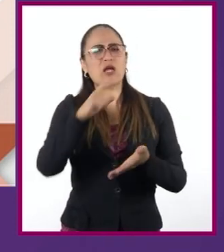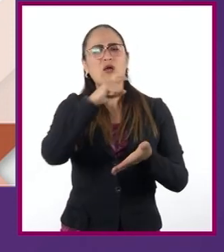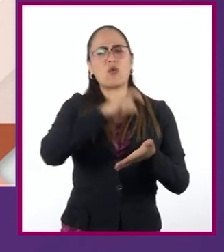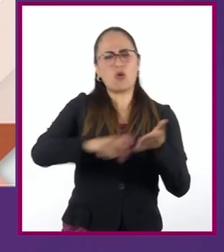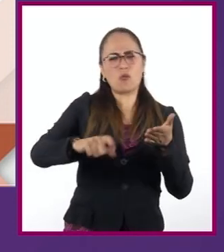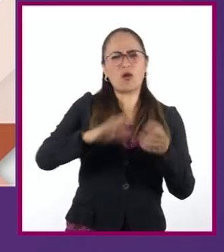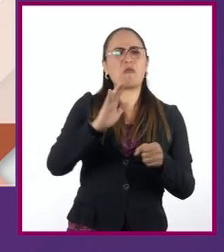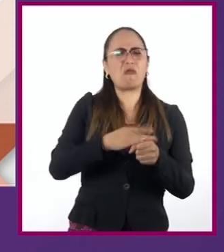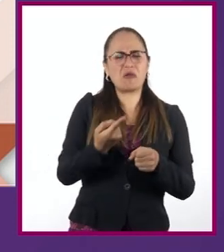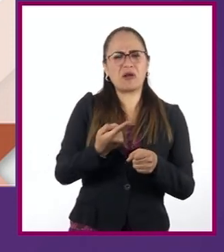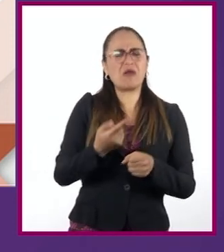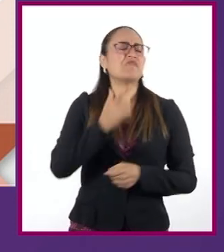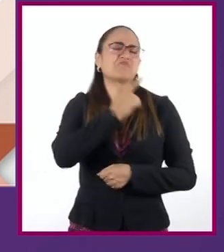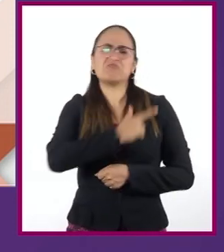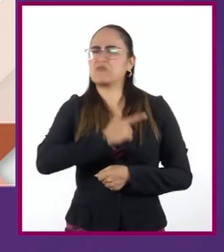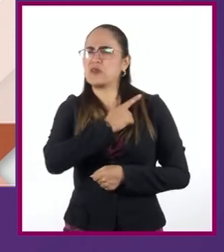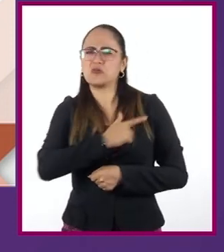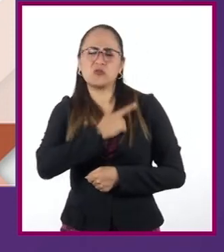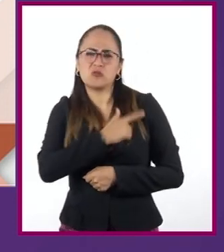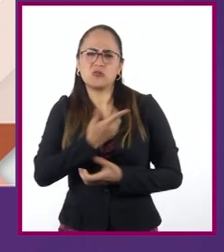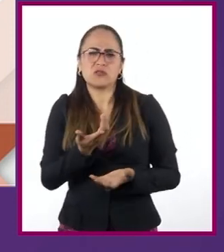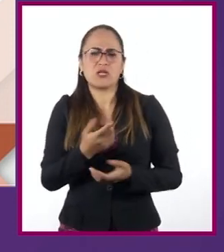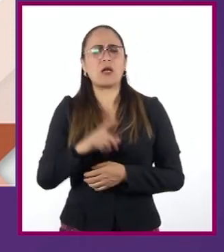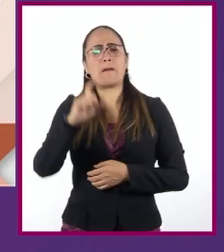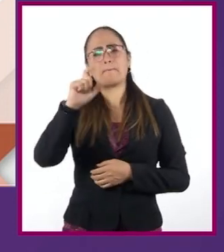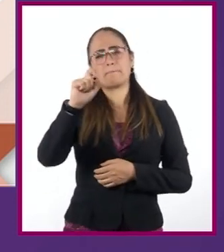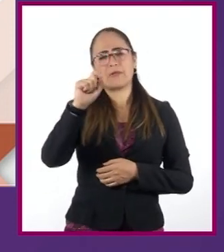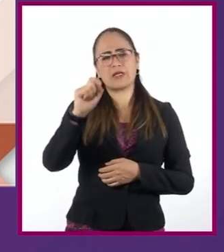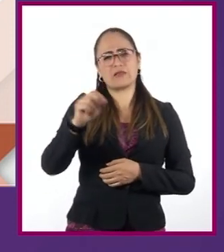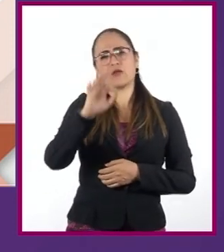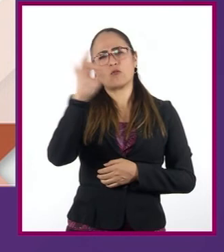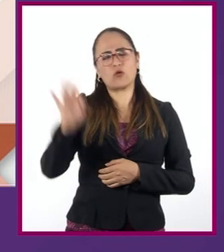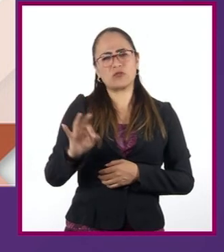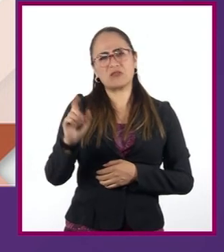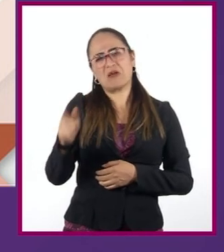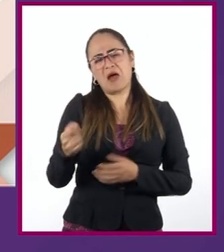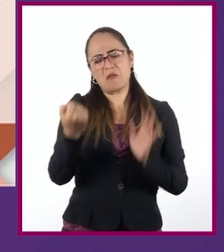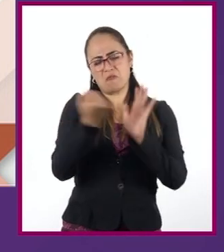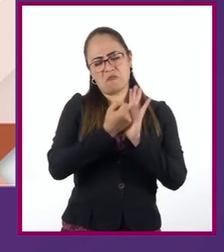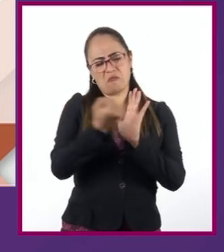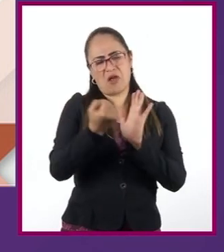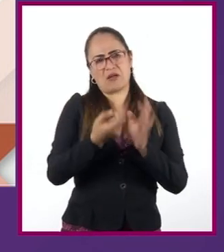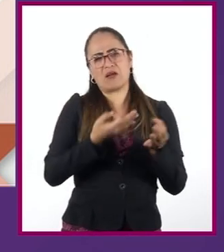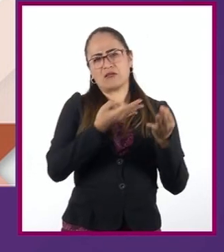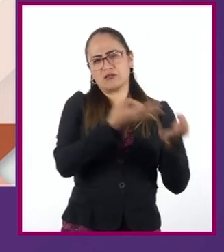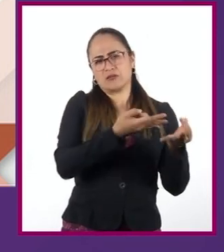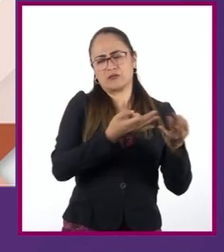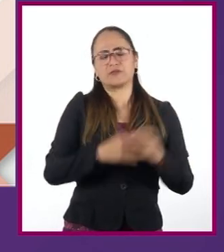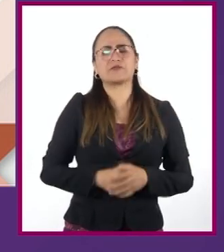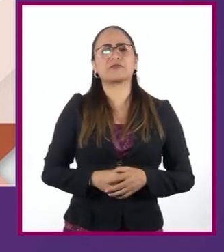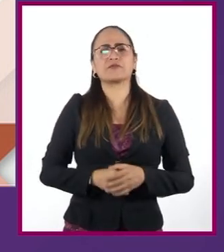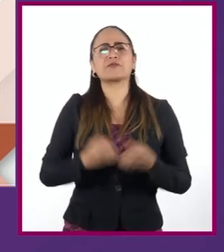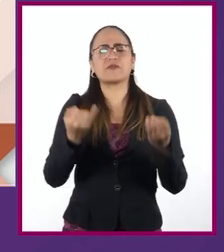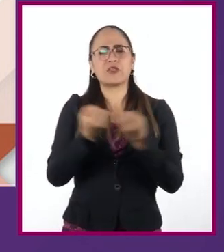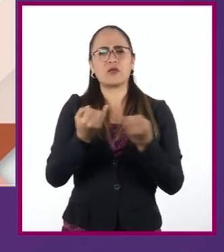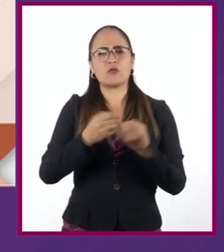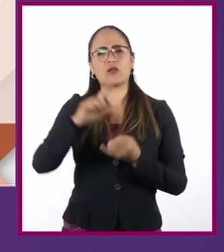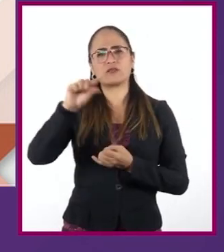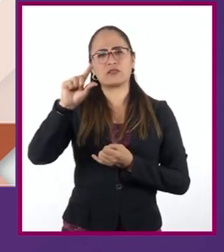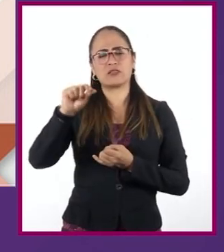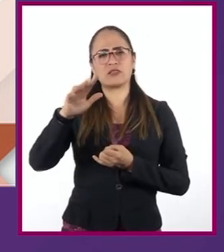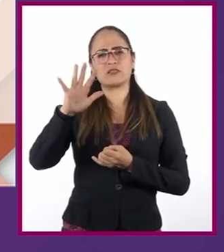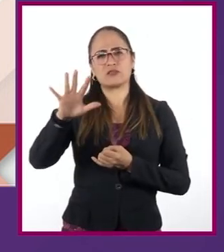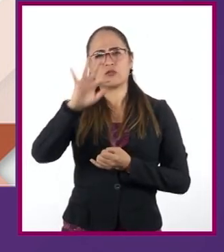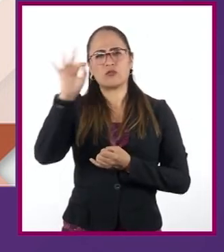productos porque les gustan. El 20% restante los compra por la marca. También observamos que el 75%